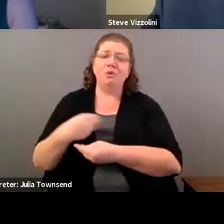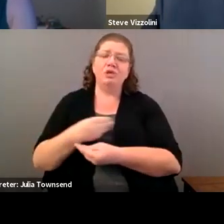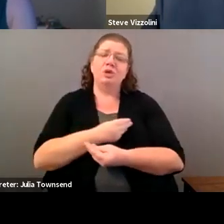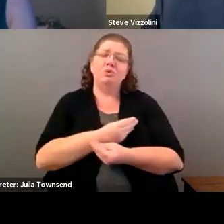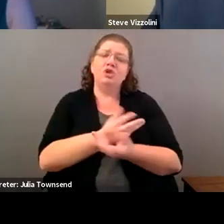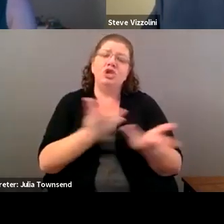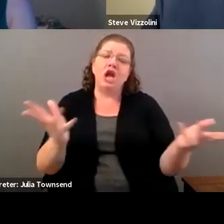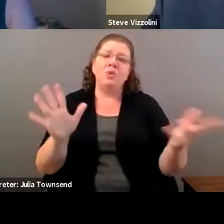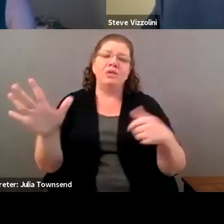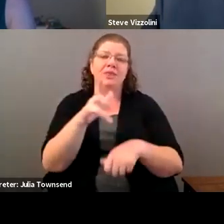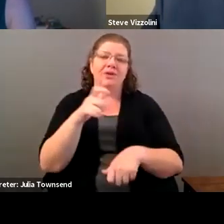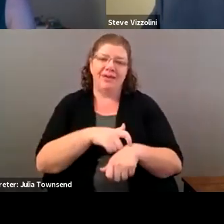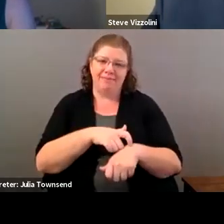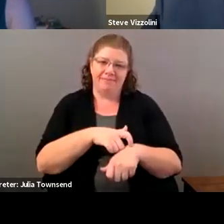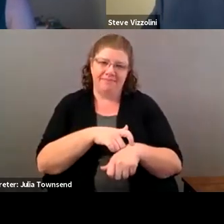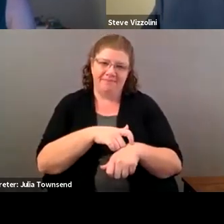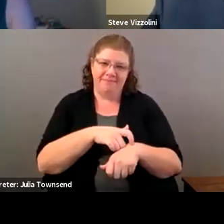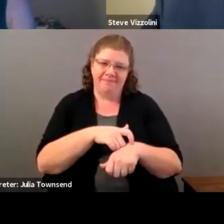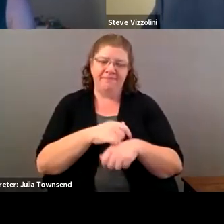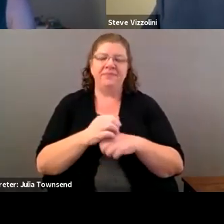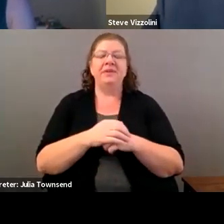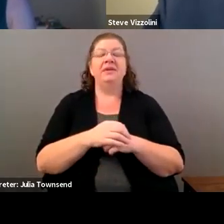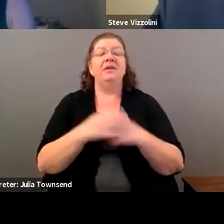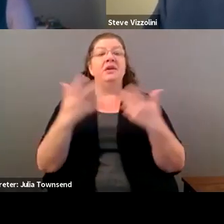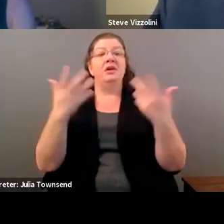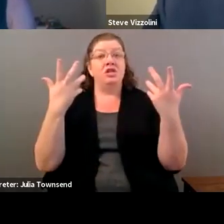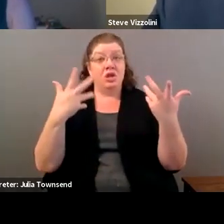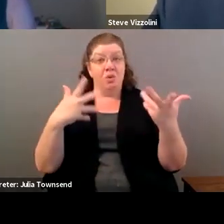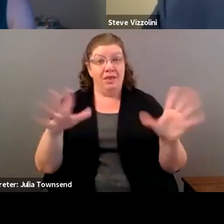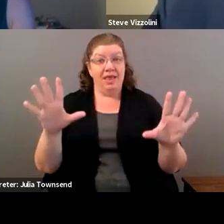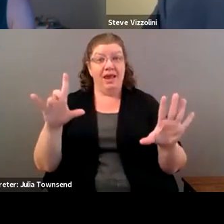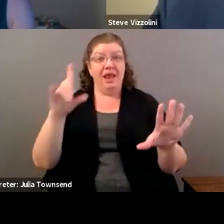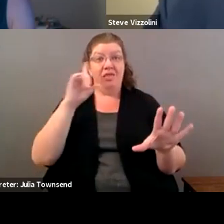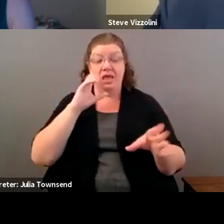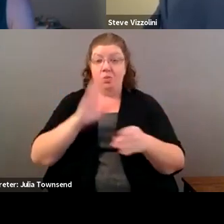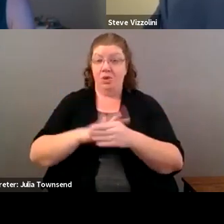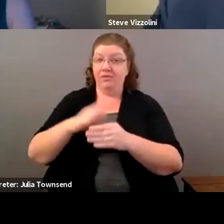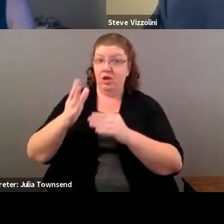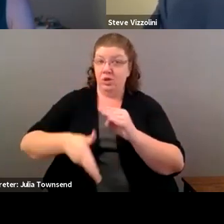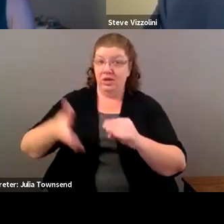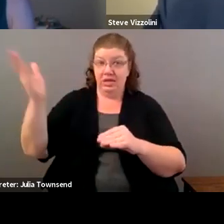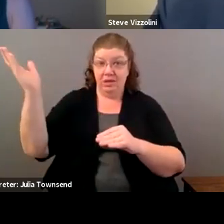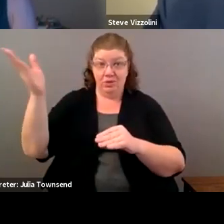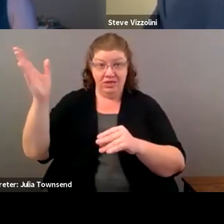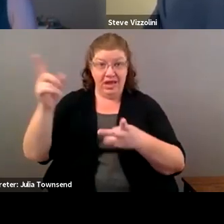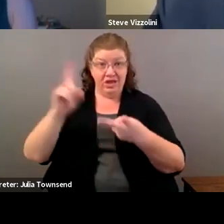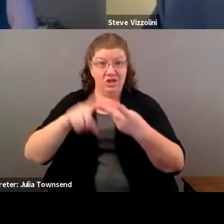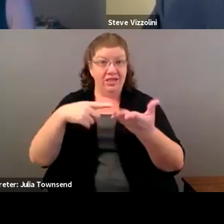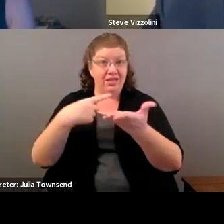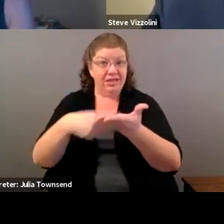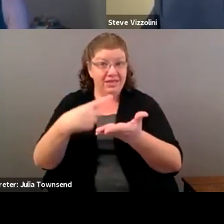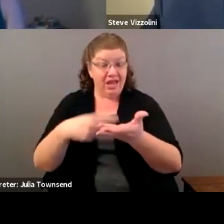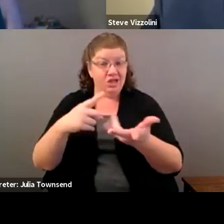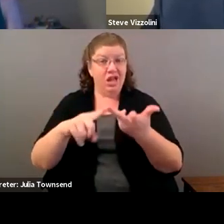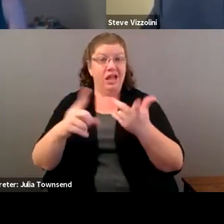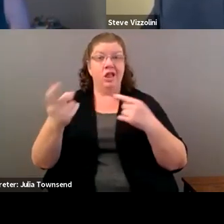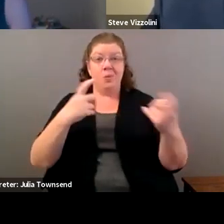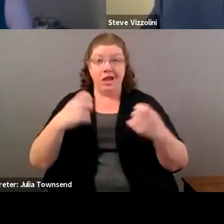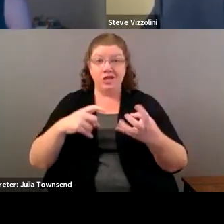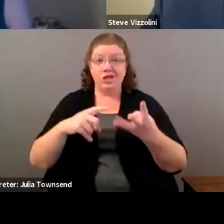ellos fueron muy generosos con su tiempo entonces pues con eso creo que hemos concluido la presentación los